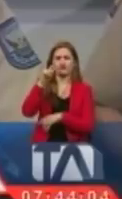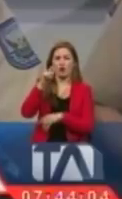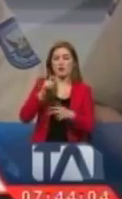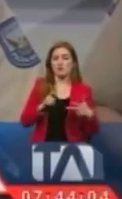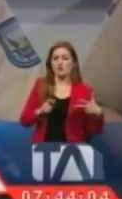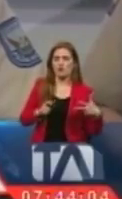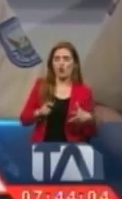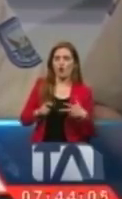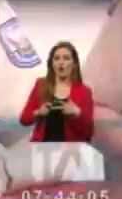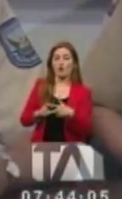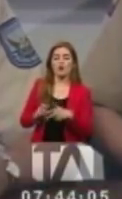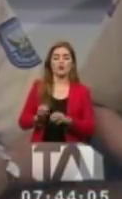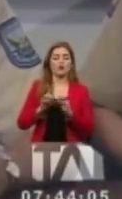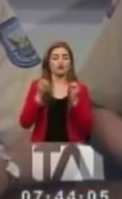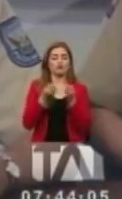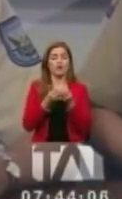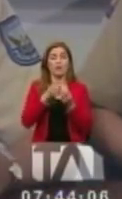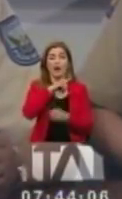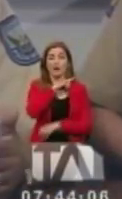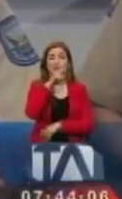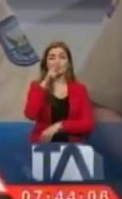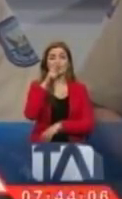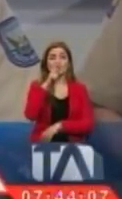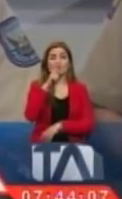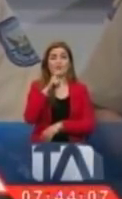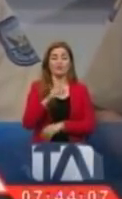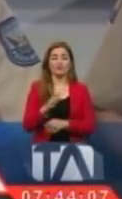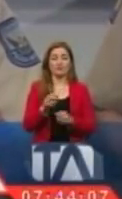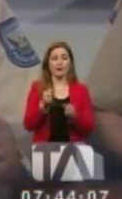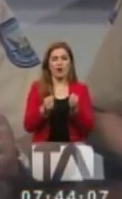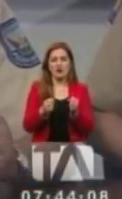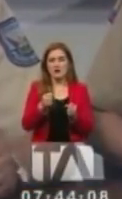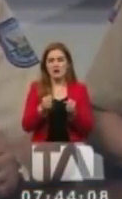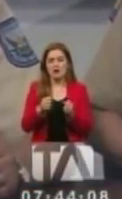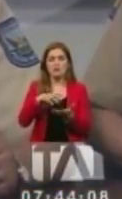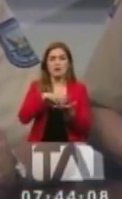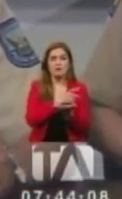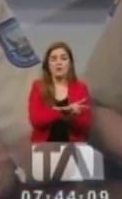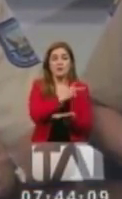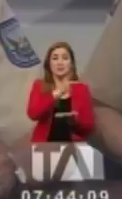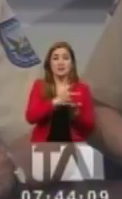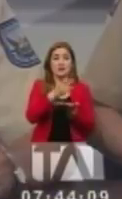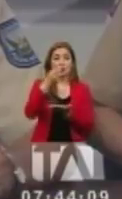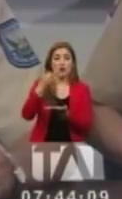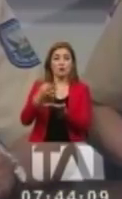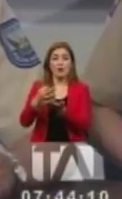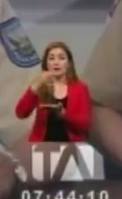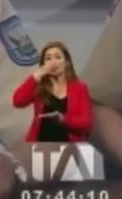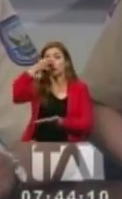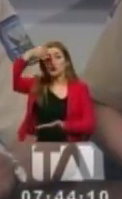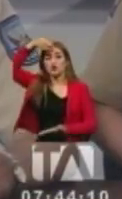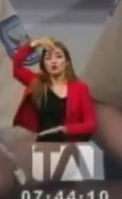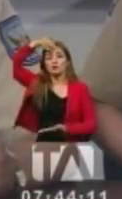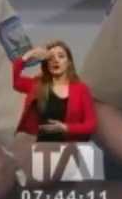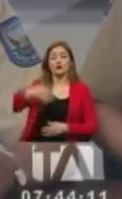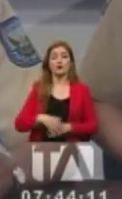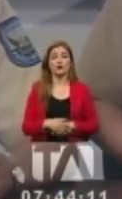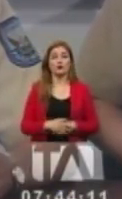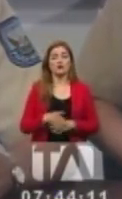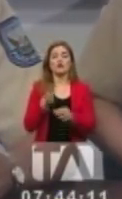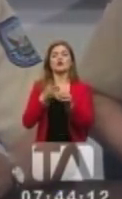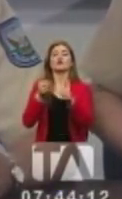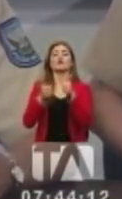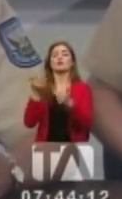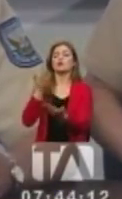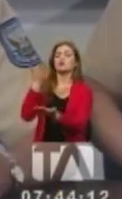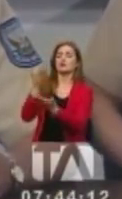organización estaba transportando droga por vía terrestre por las provincias de pichincha cotopaxi santodomingo el objetivo de llegar a